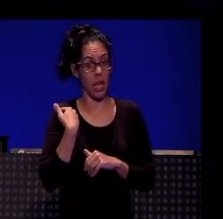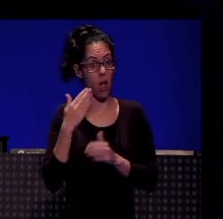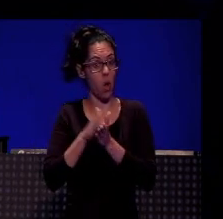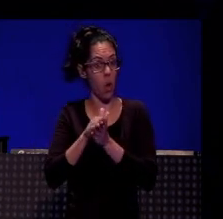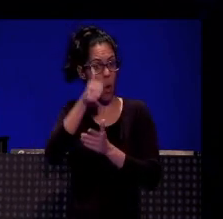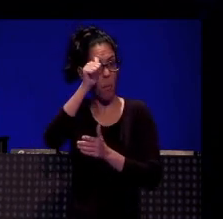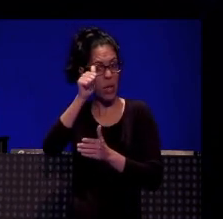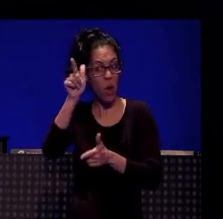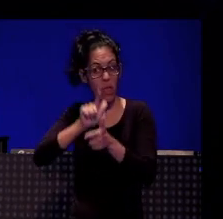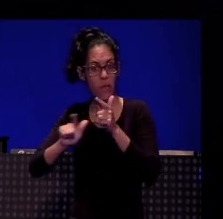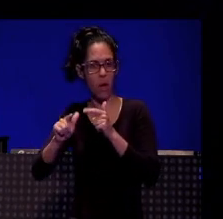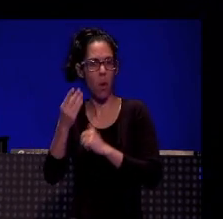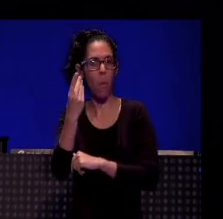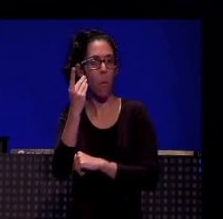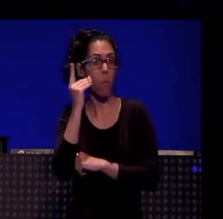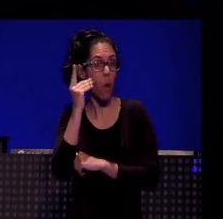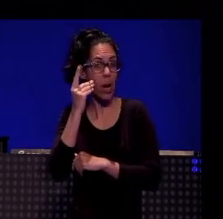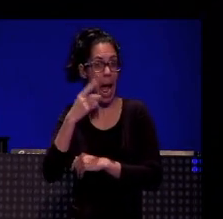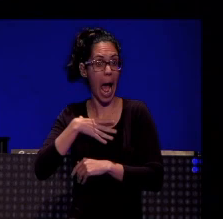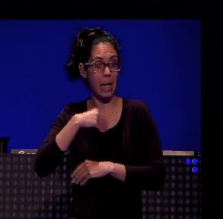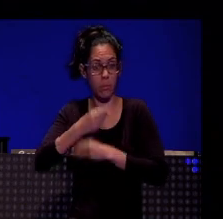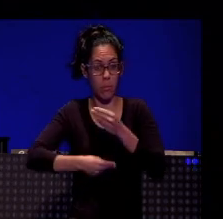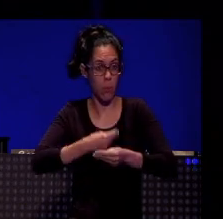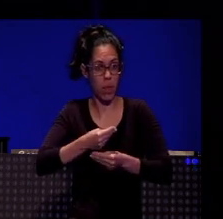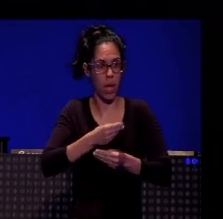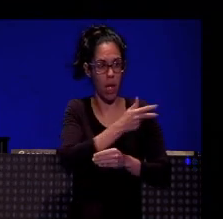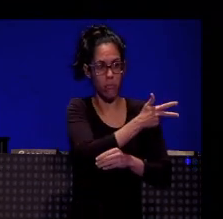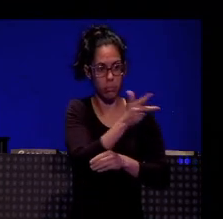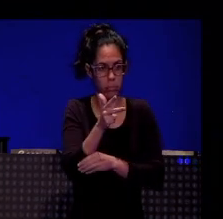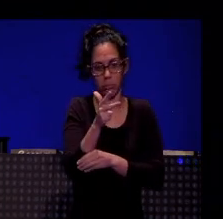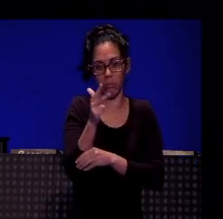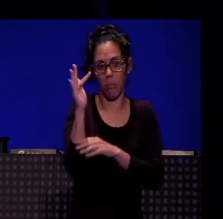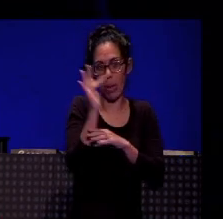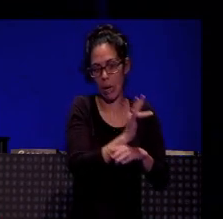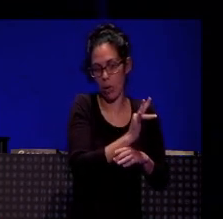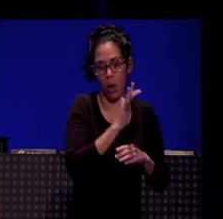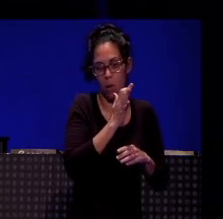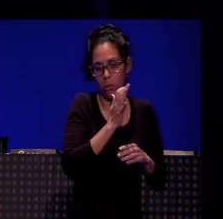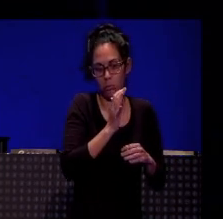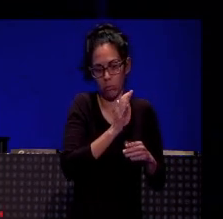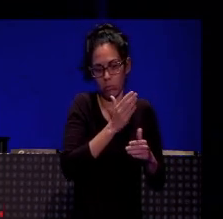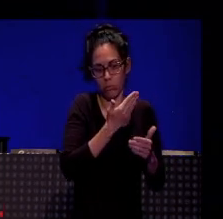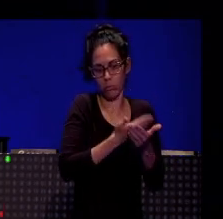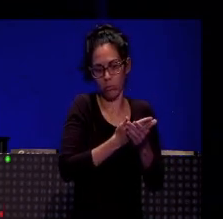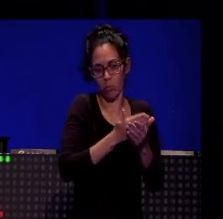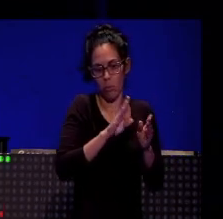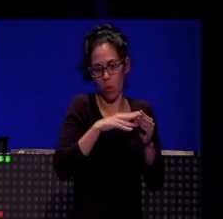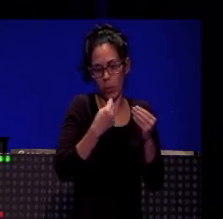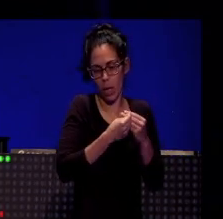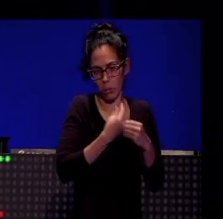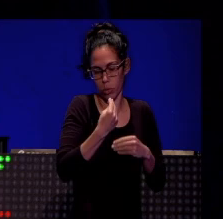mundo con un móvil puedes hacer una película puedes hacer un documental eso es una pasada vitamina n es el programa